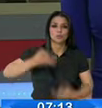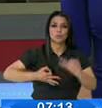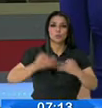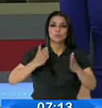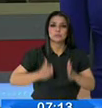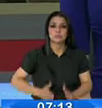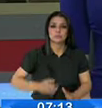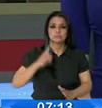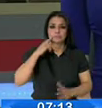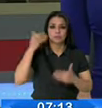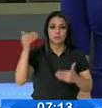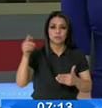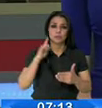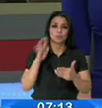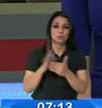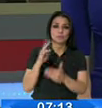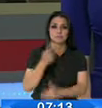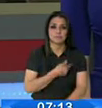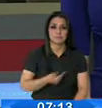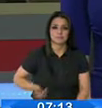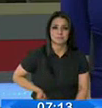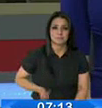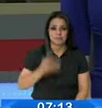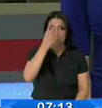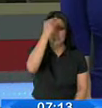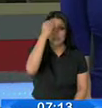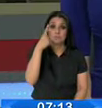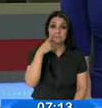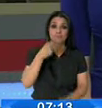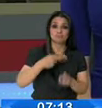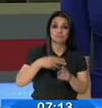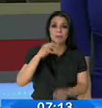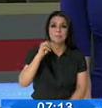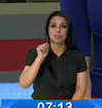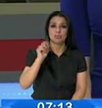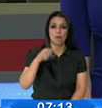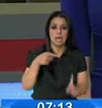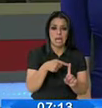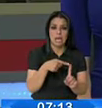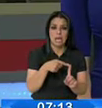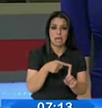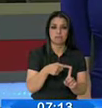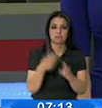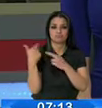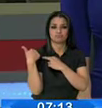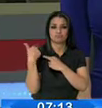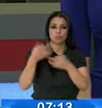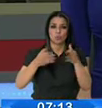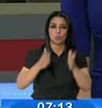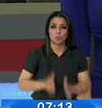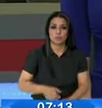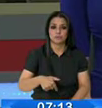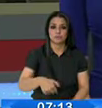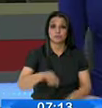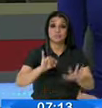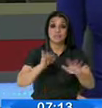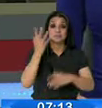Glass. El magistrado Manuel Viteri será el encargado de revisar la solicitud, quien tendrá tres días para sustanciar la